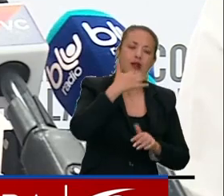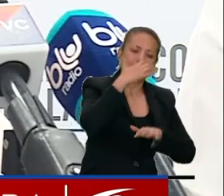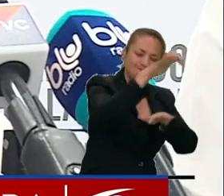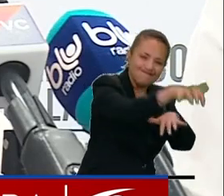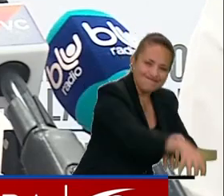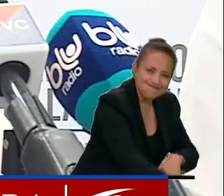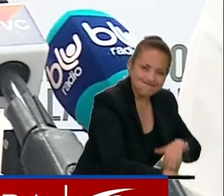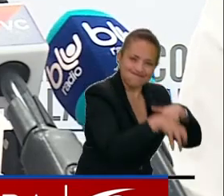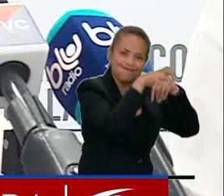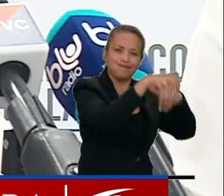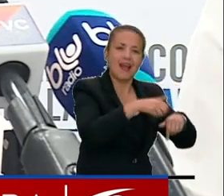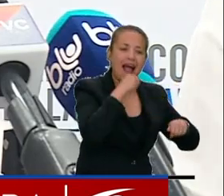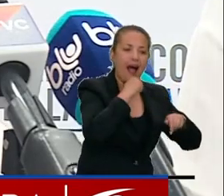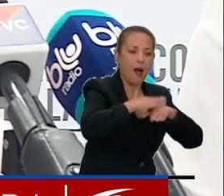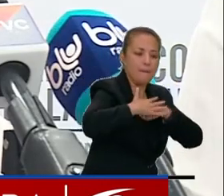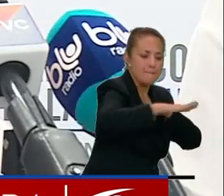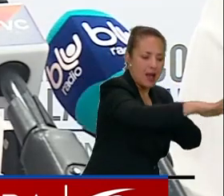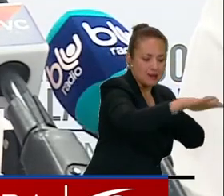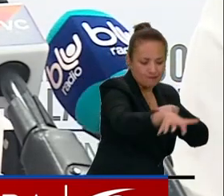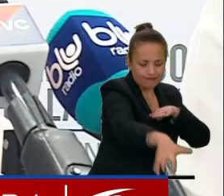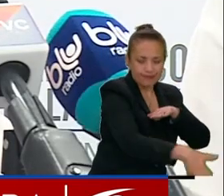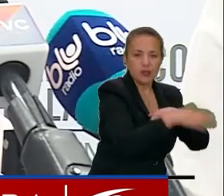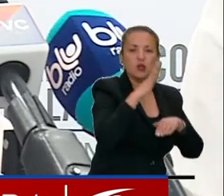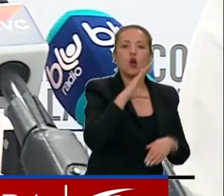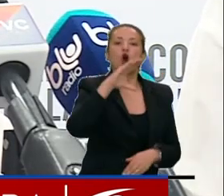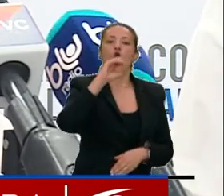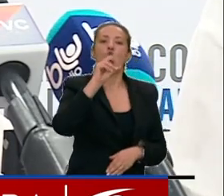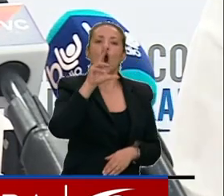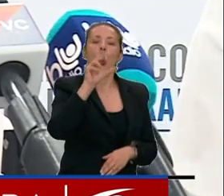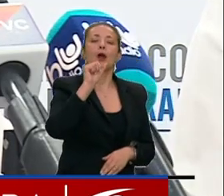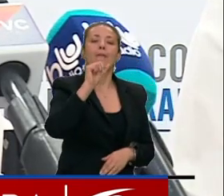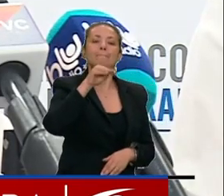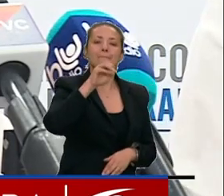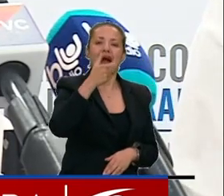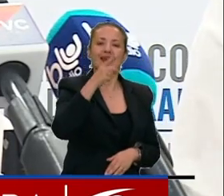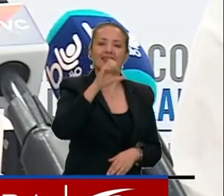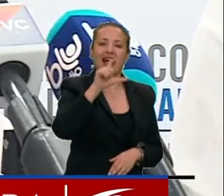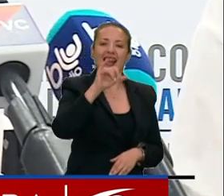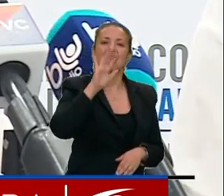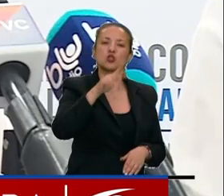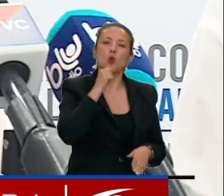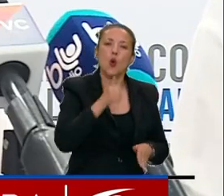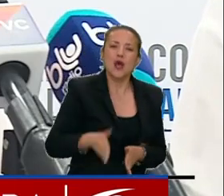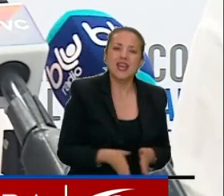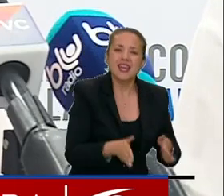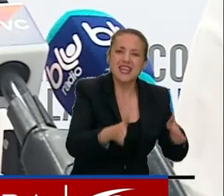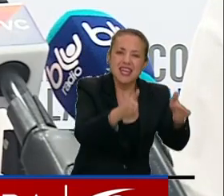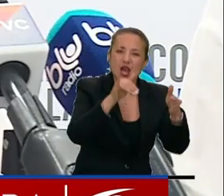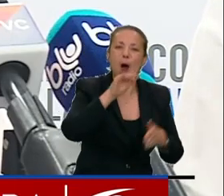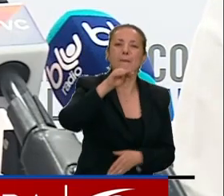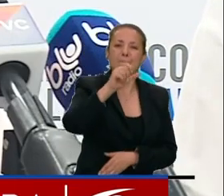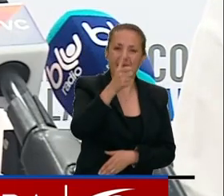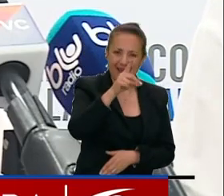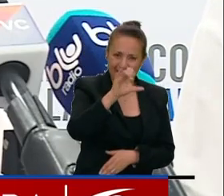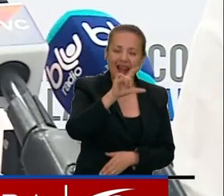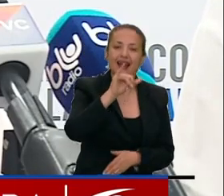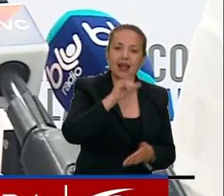está gestionando Cor Magdalena para la cuenca del río Magdalena, que incorpora obviamente componentes de dragado,